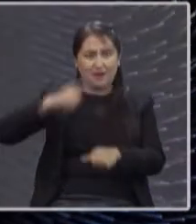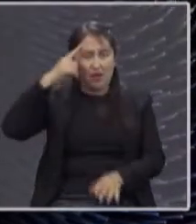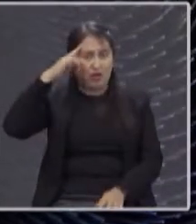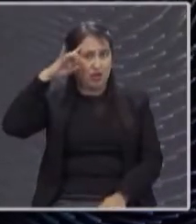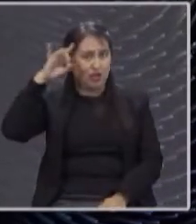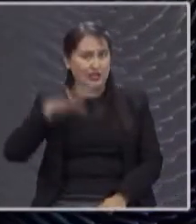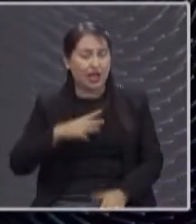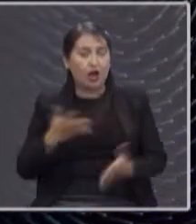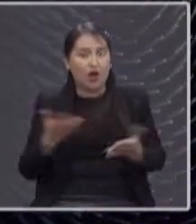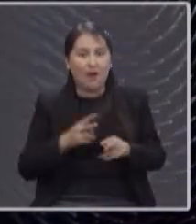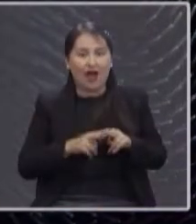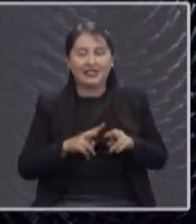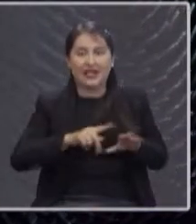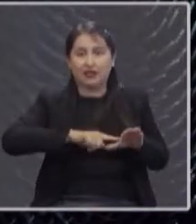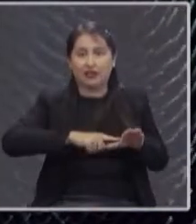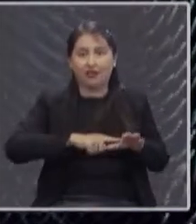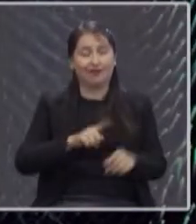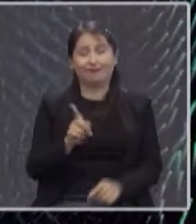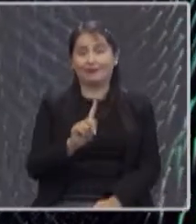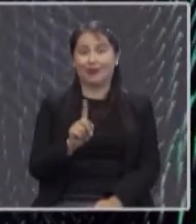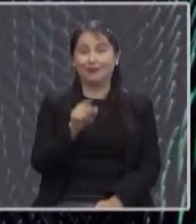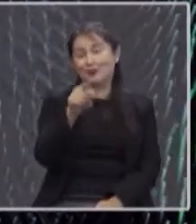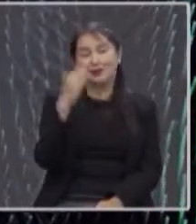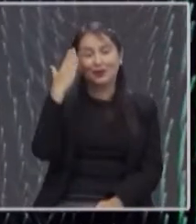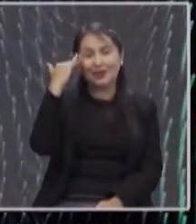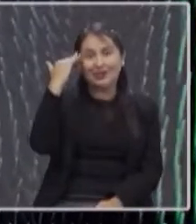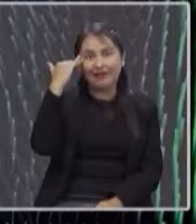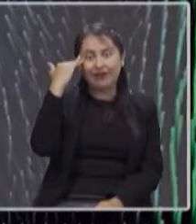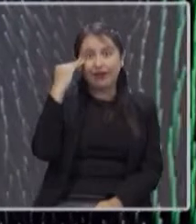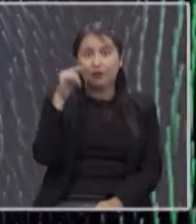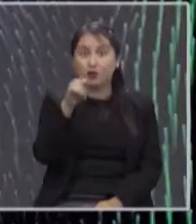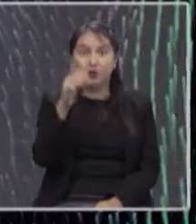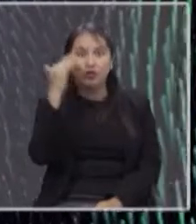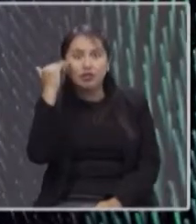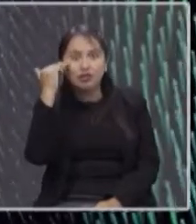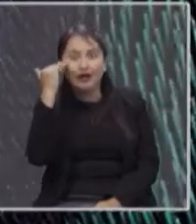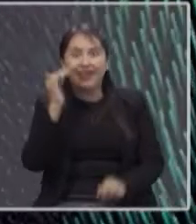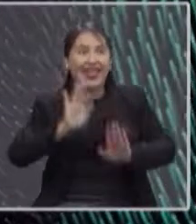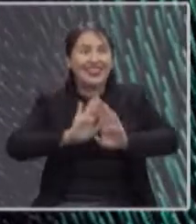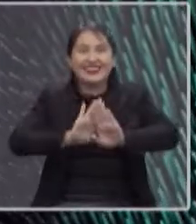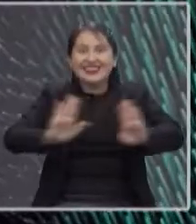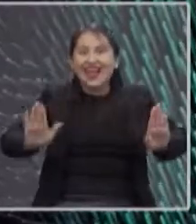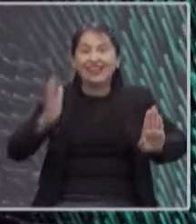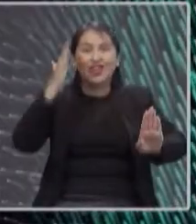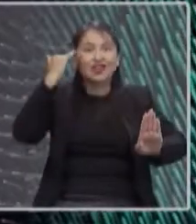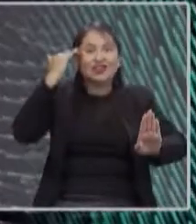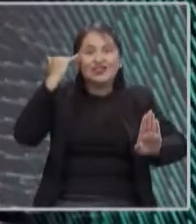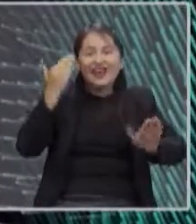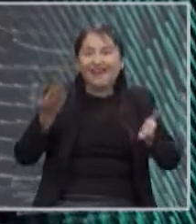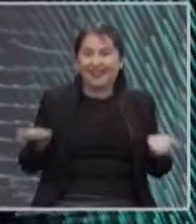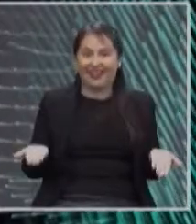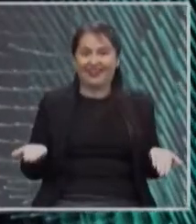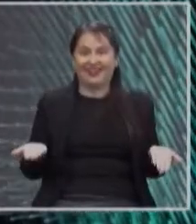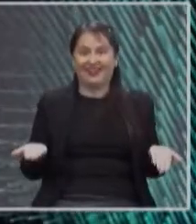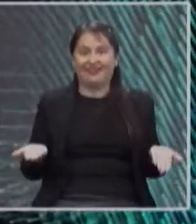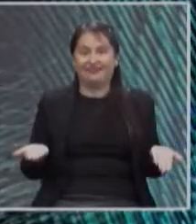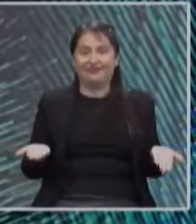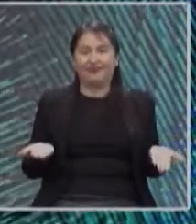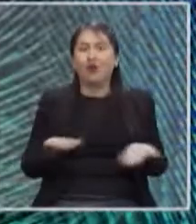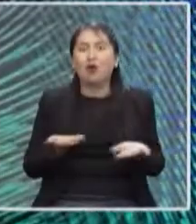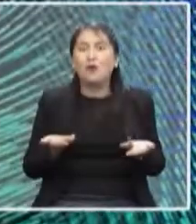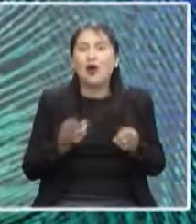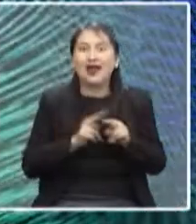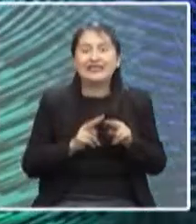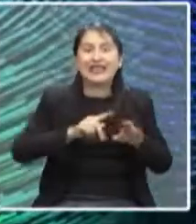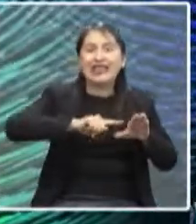Y la respuesta es no, tú no sabes. Pero no solo tú no sabes, nadie sabe hacer este tipo de plataformas o de